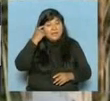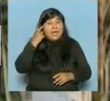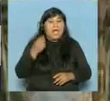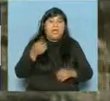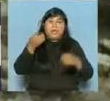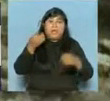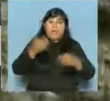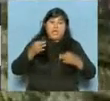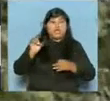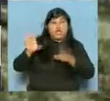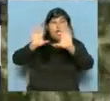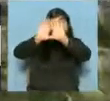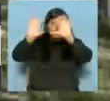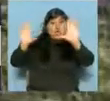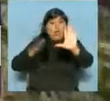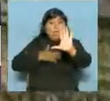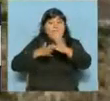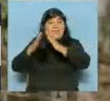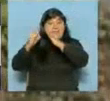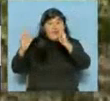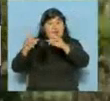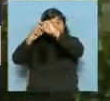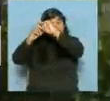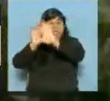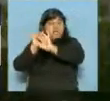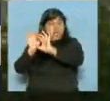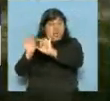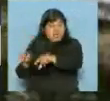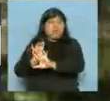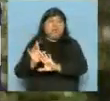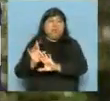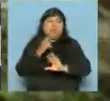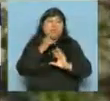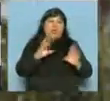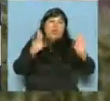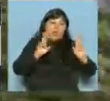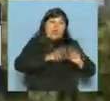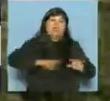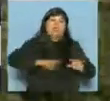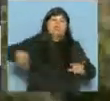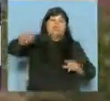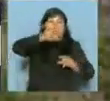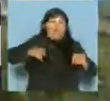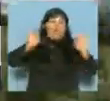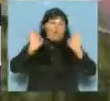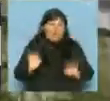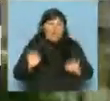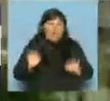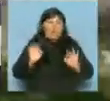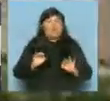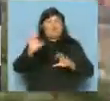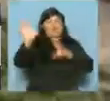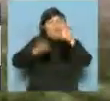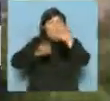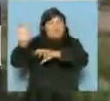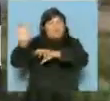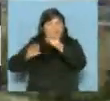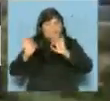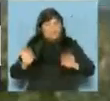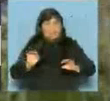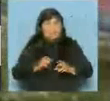en ese muro, sino en cualquier pared. Creo que ya hay algún decreto, resolución municipal donde no se puede hacer